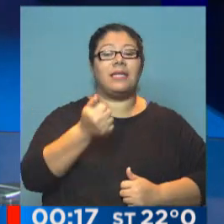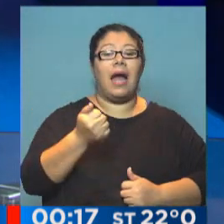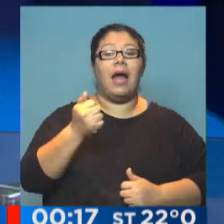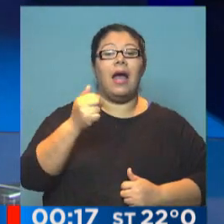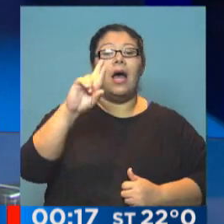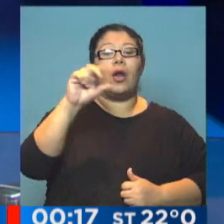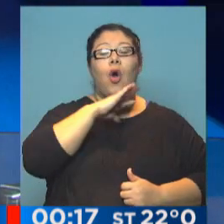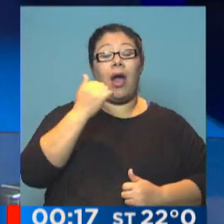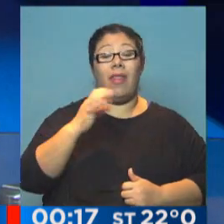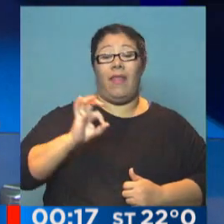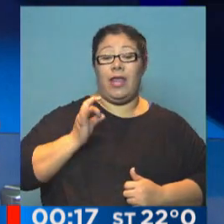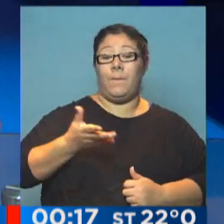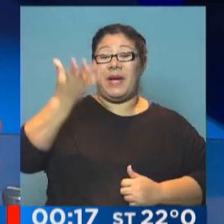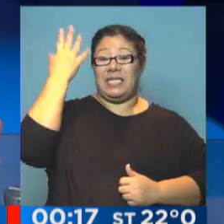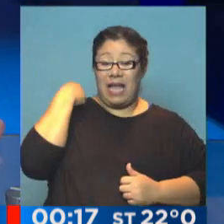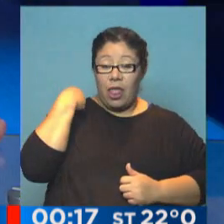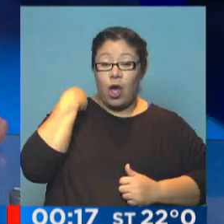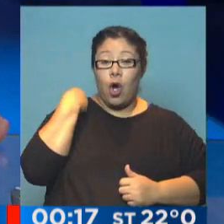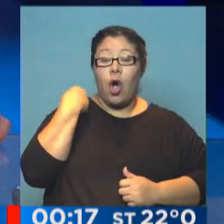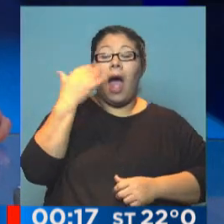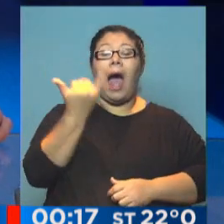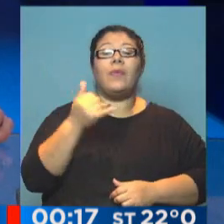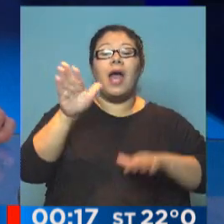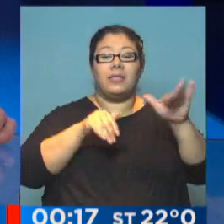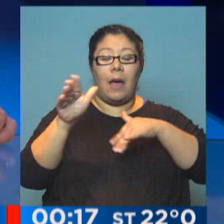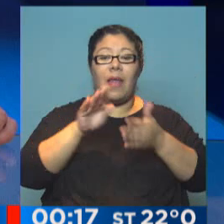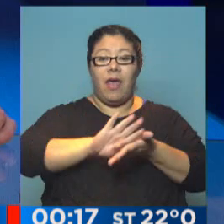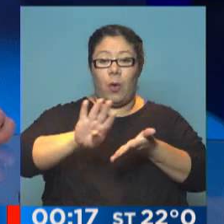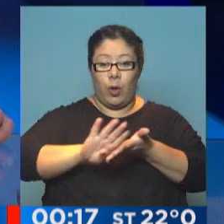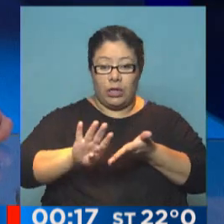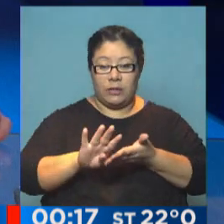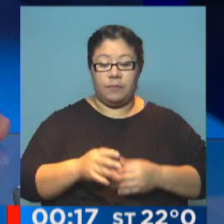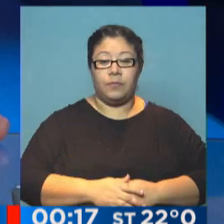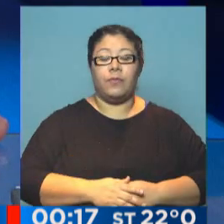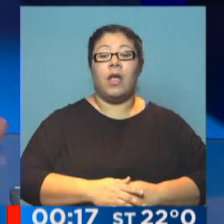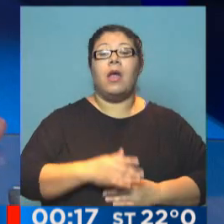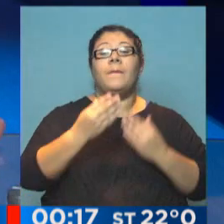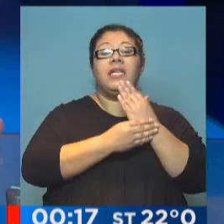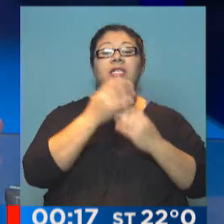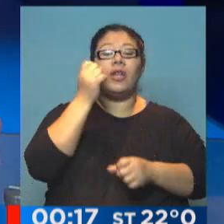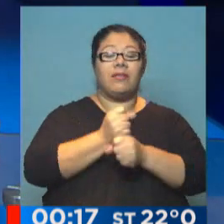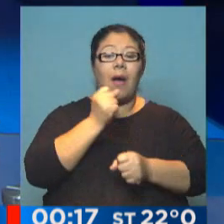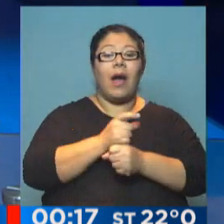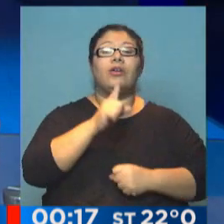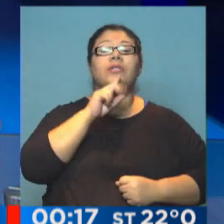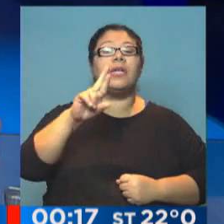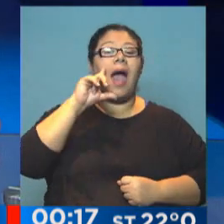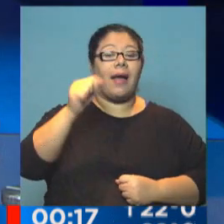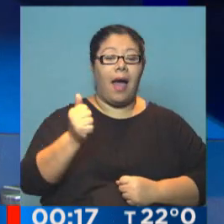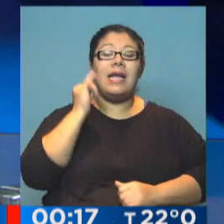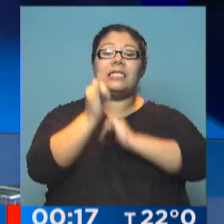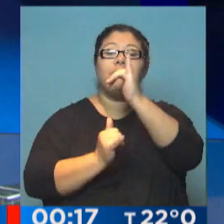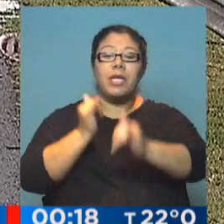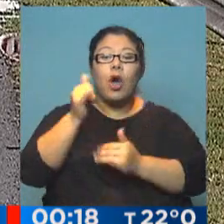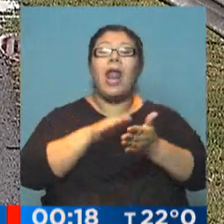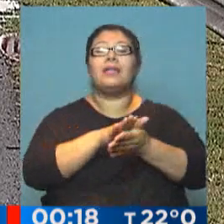año pasado. Tras la reunión con los delegados, el ministro de Trabajo, Jorge Triaca, explicó la situación de Cresta Roja.